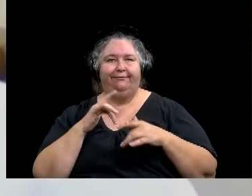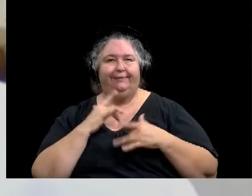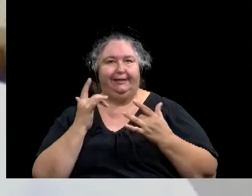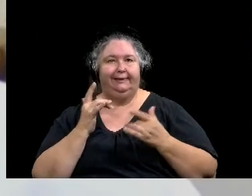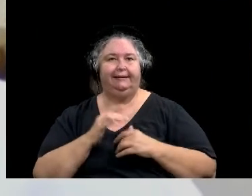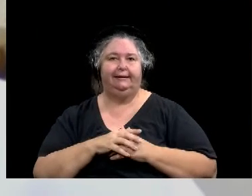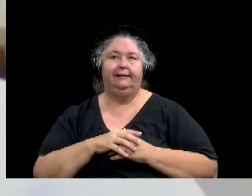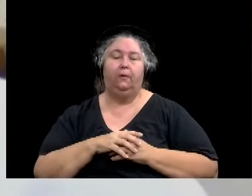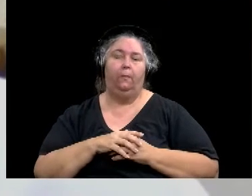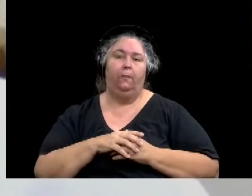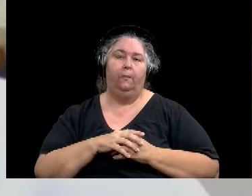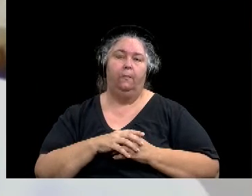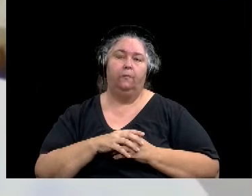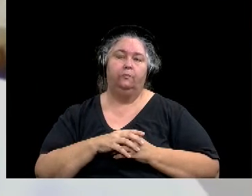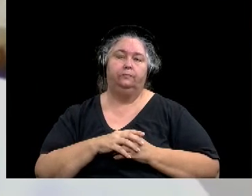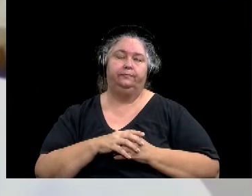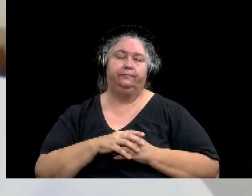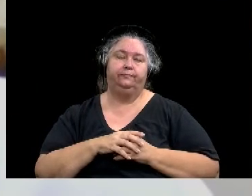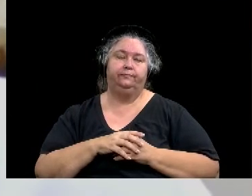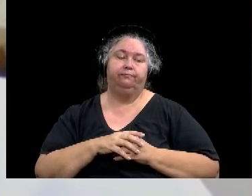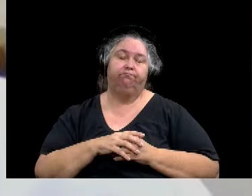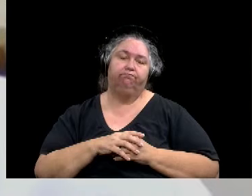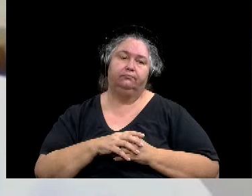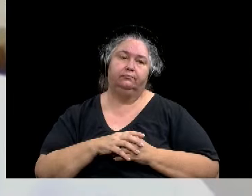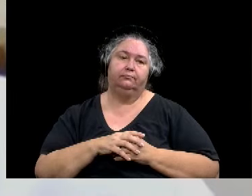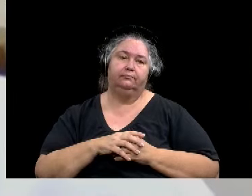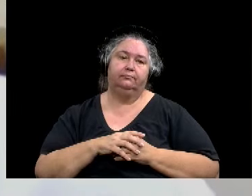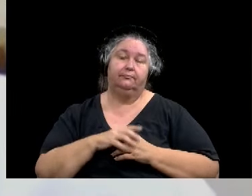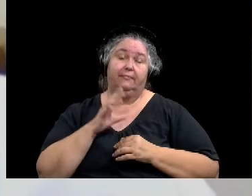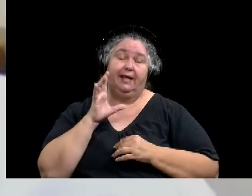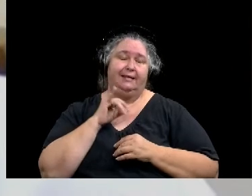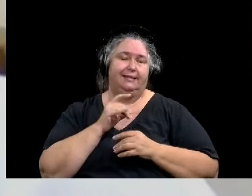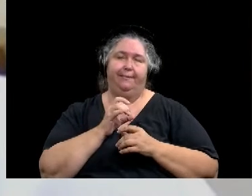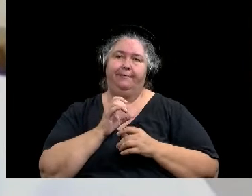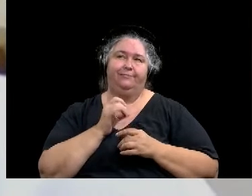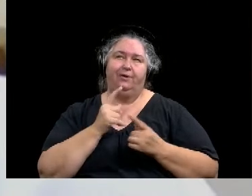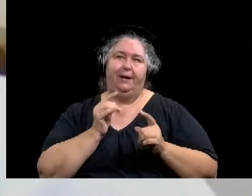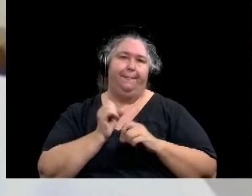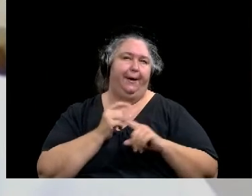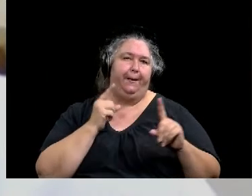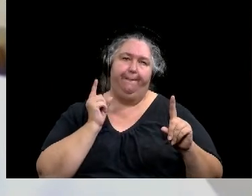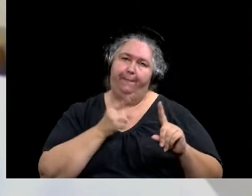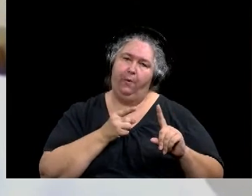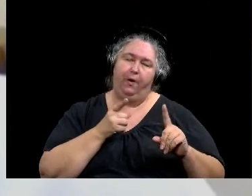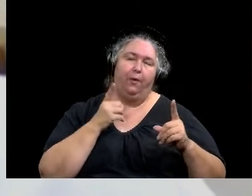toman las medidas para adecuadas que tienen que tomarse